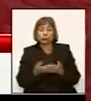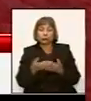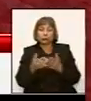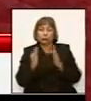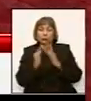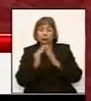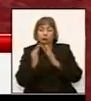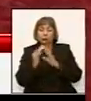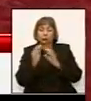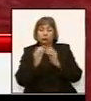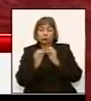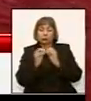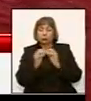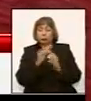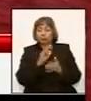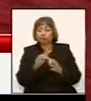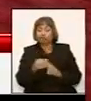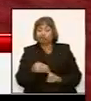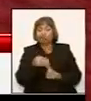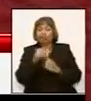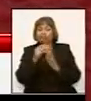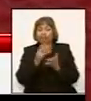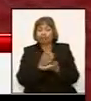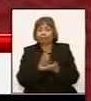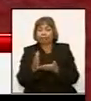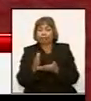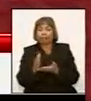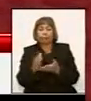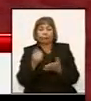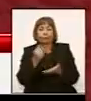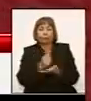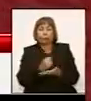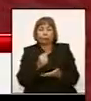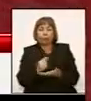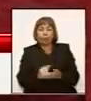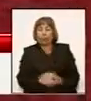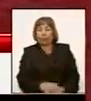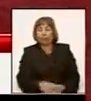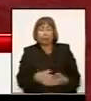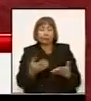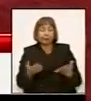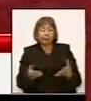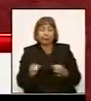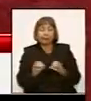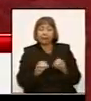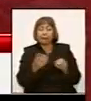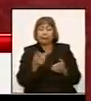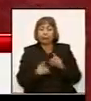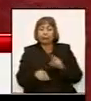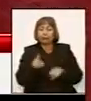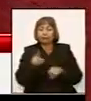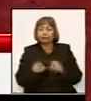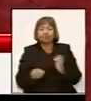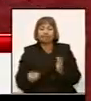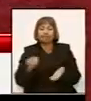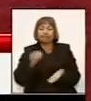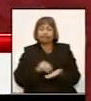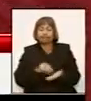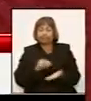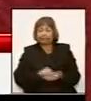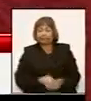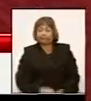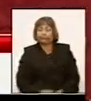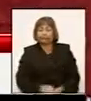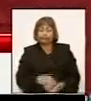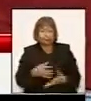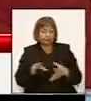propone regular el procedimiento especial de desalojo con intervención notarial. Se ha hecho algunos añadidos,